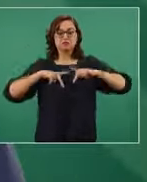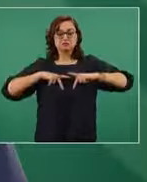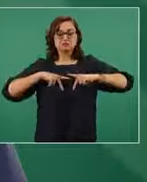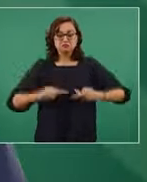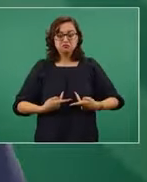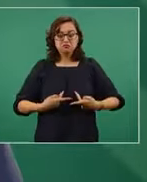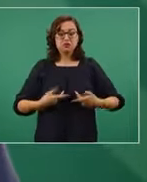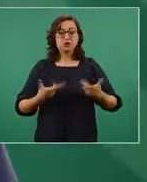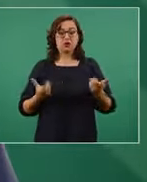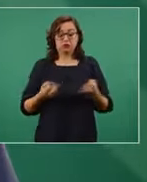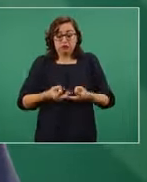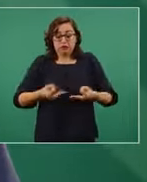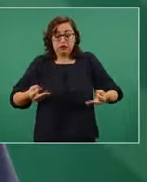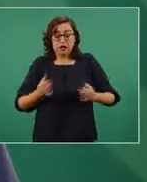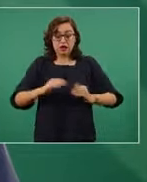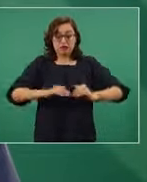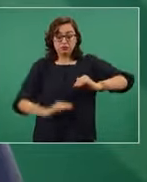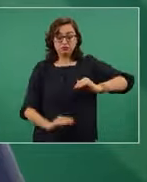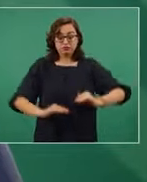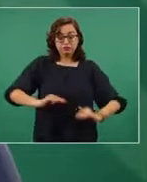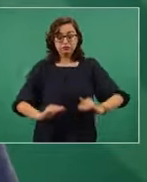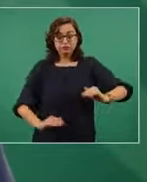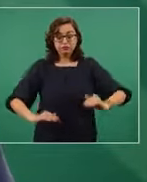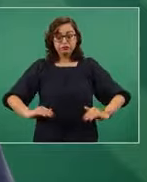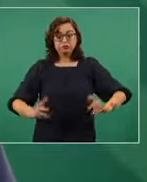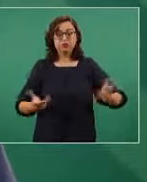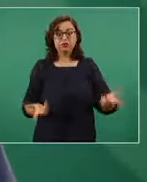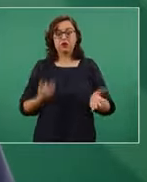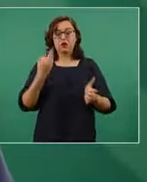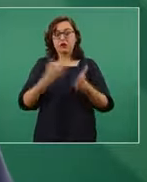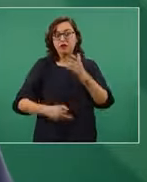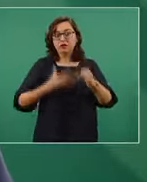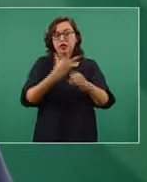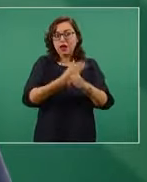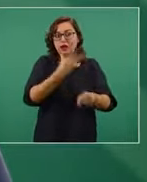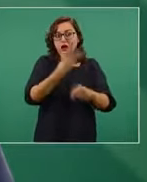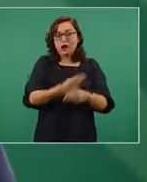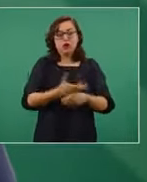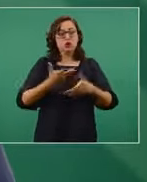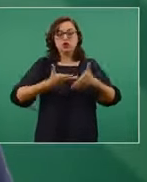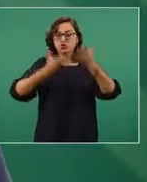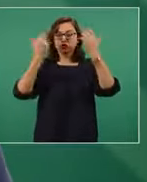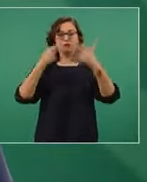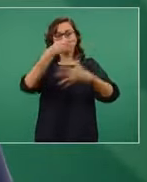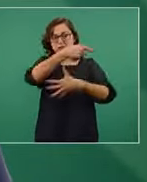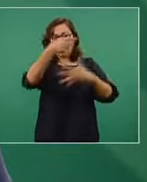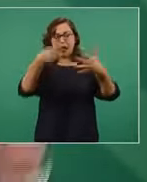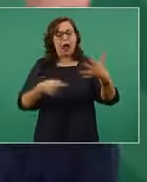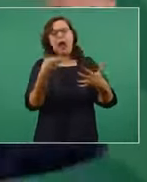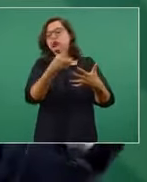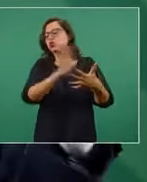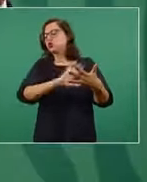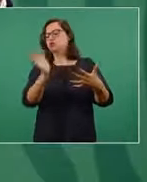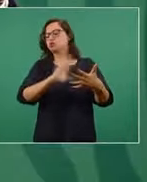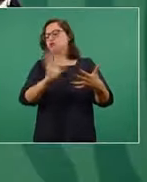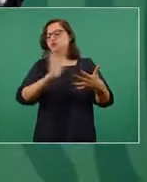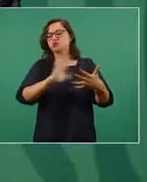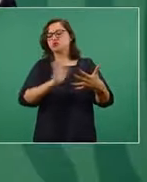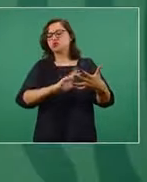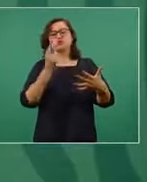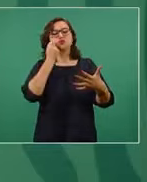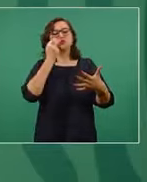con hundimientos, con la falta de mantenimiento. No, es